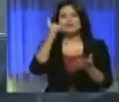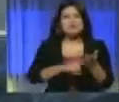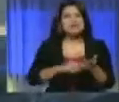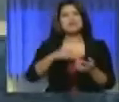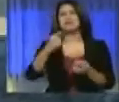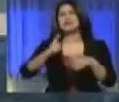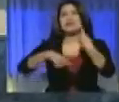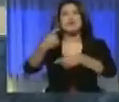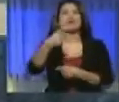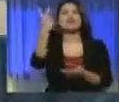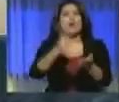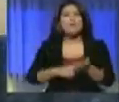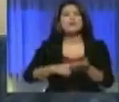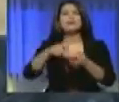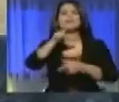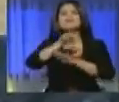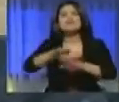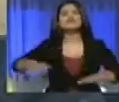1000, a 2000 Yulimares.